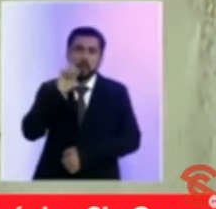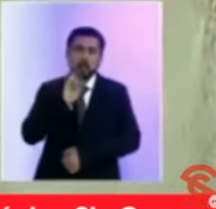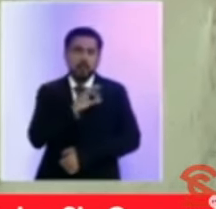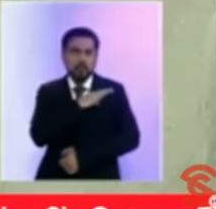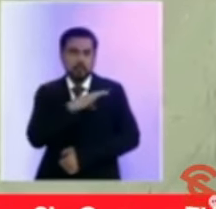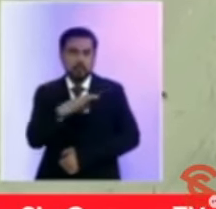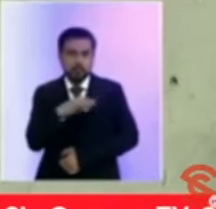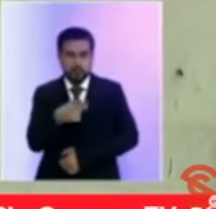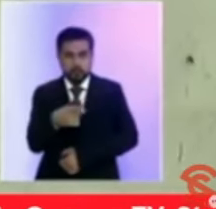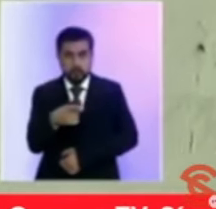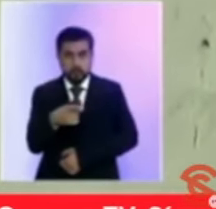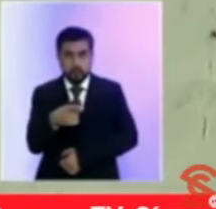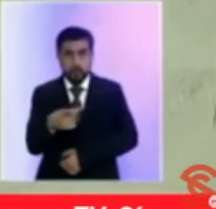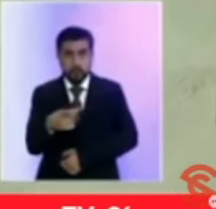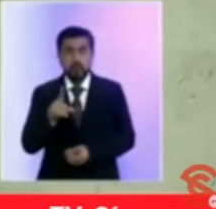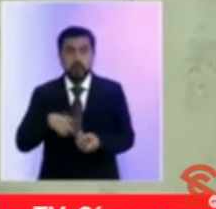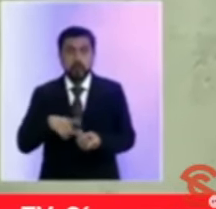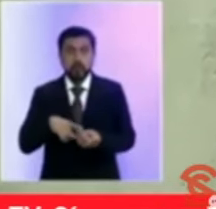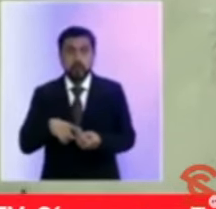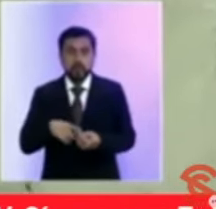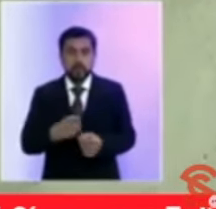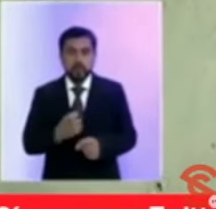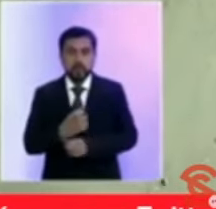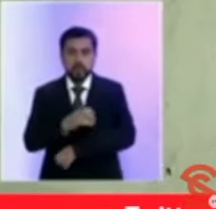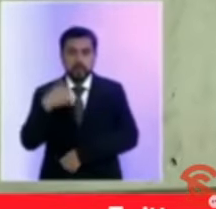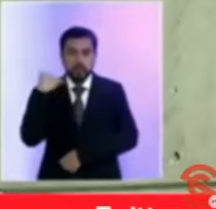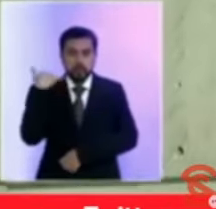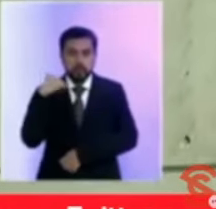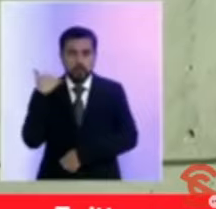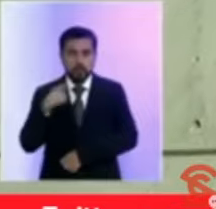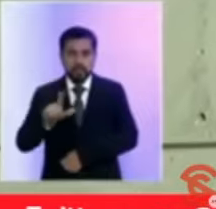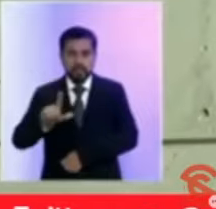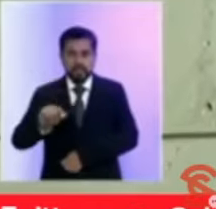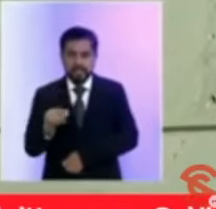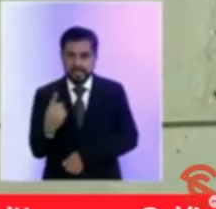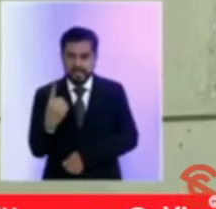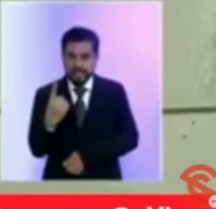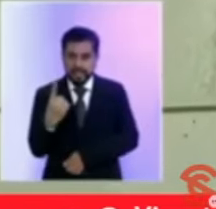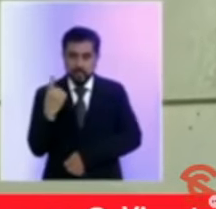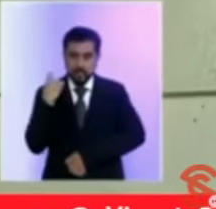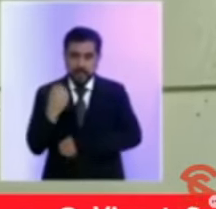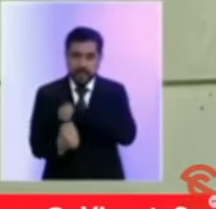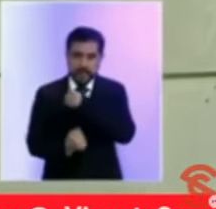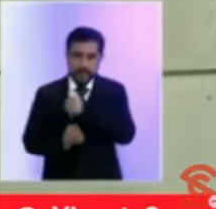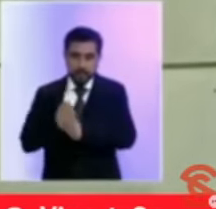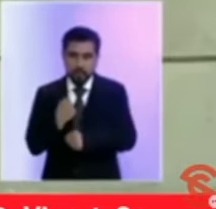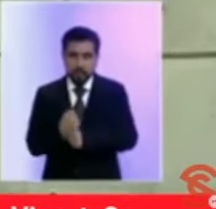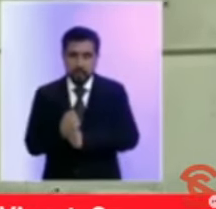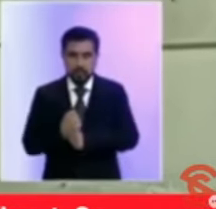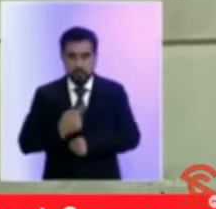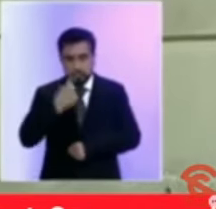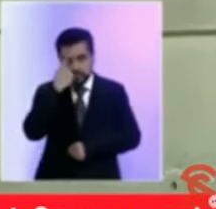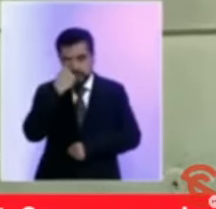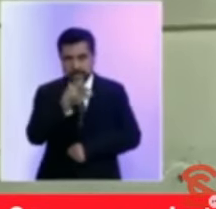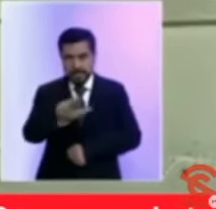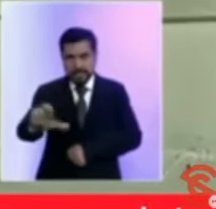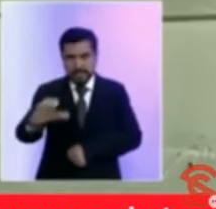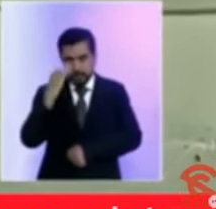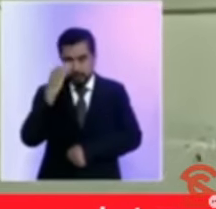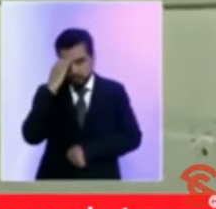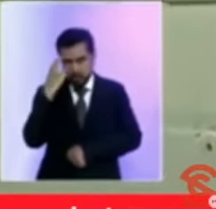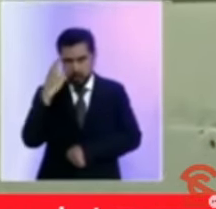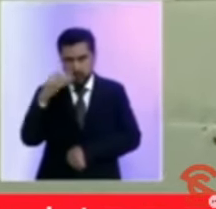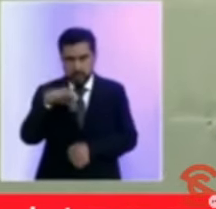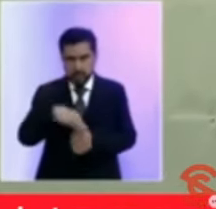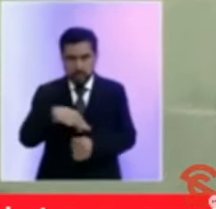congreso feminista de Yucatán 71 años desde que se logró el reconocimiento al derecho Universal